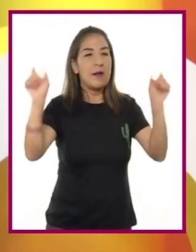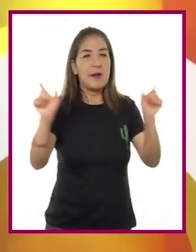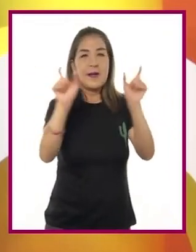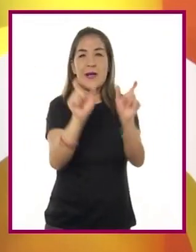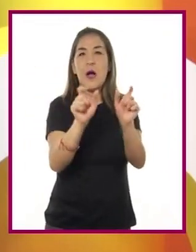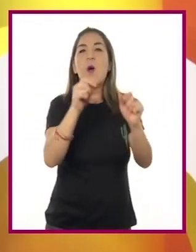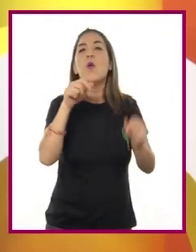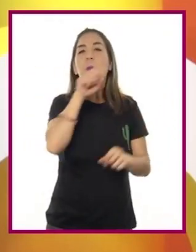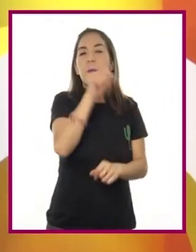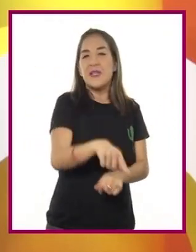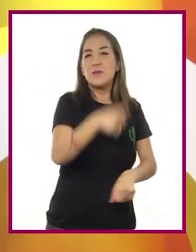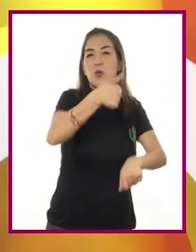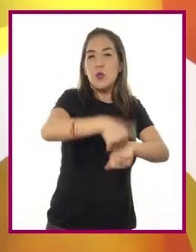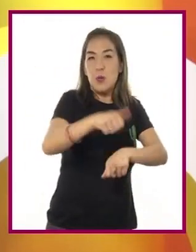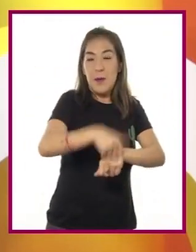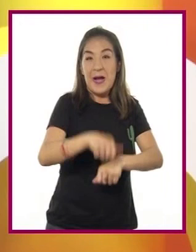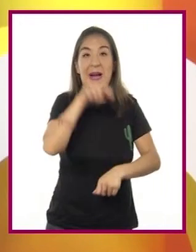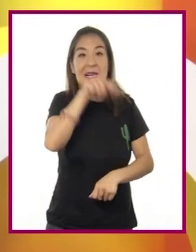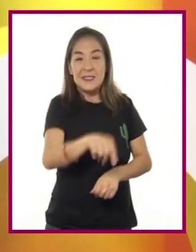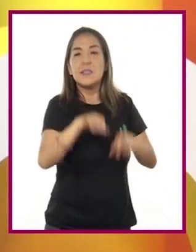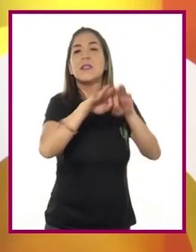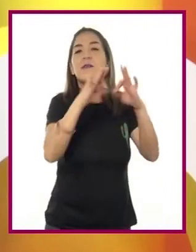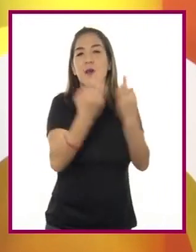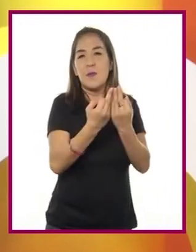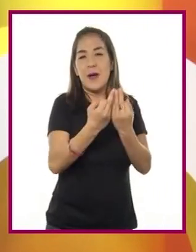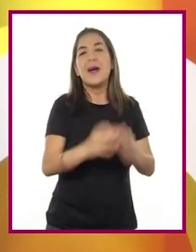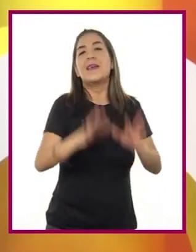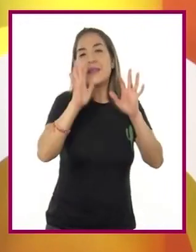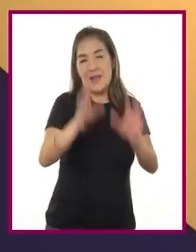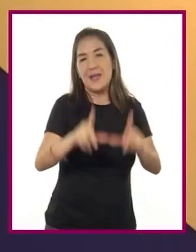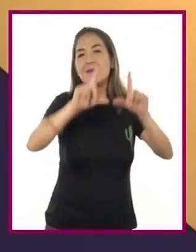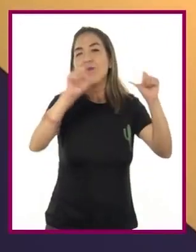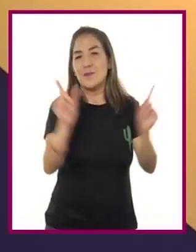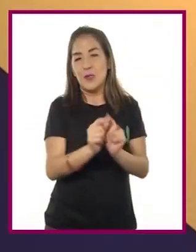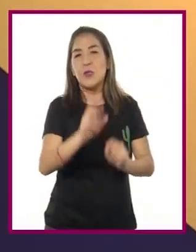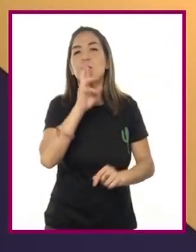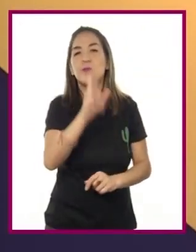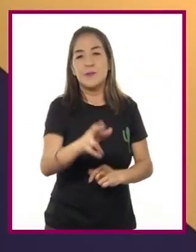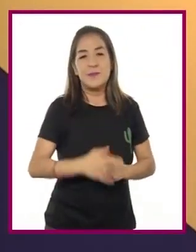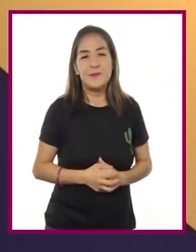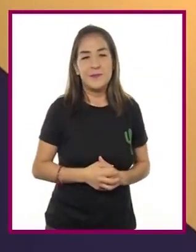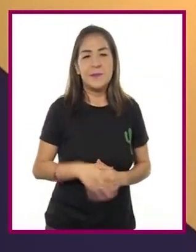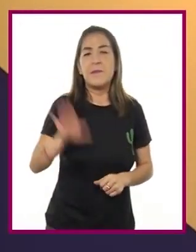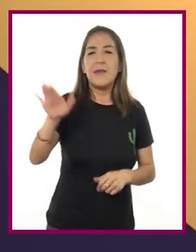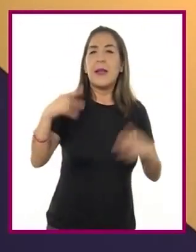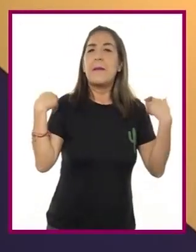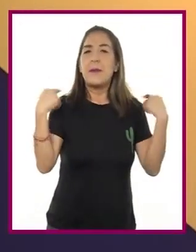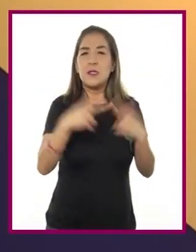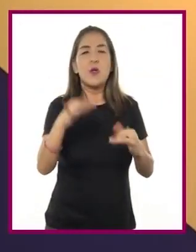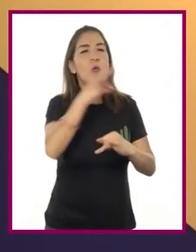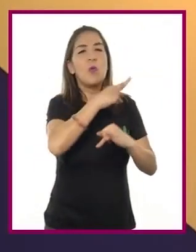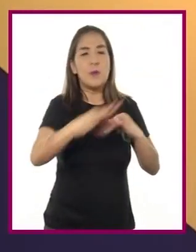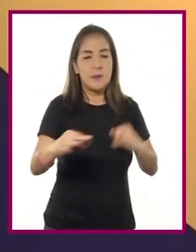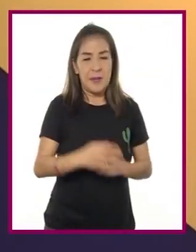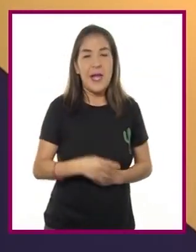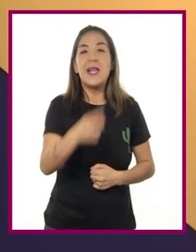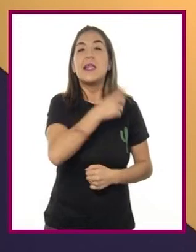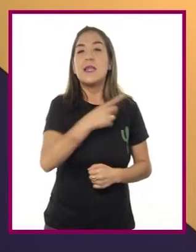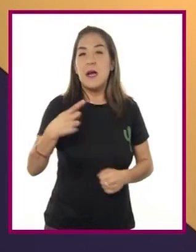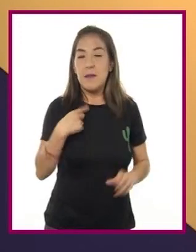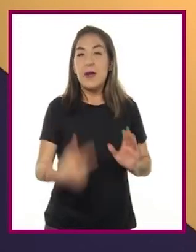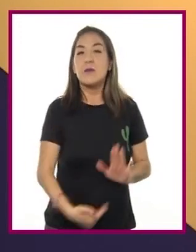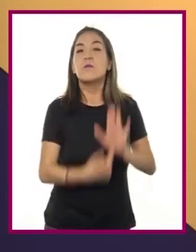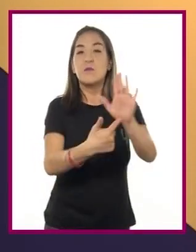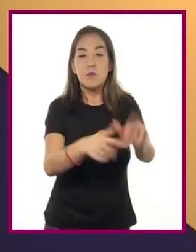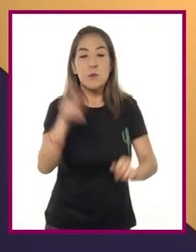entre ese número y de esta manera llegar a la solución. Maestra Irina, por último, debemos de comprobar que